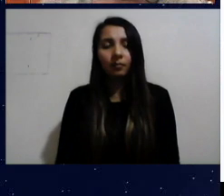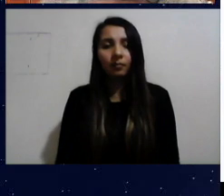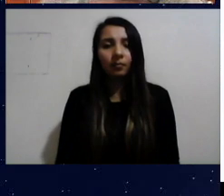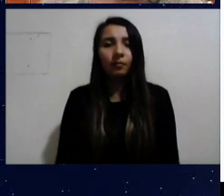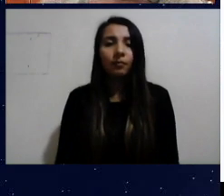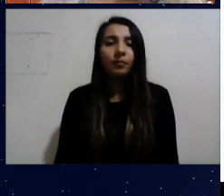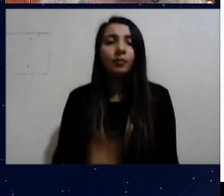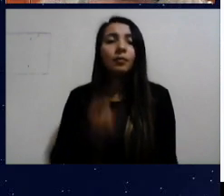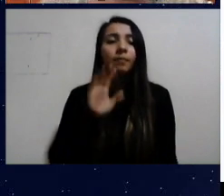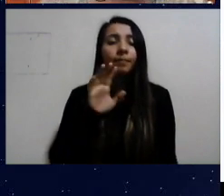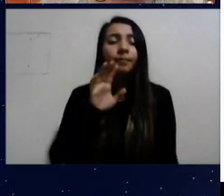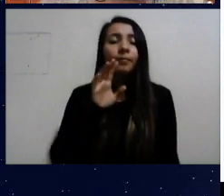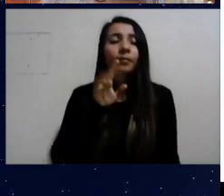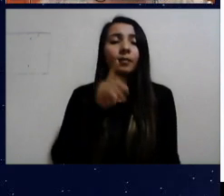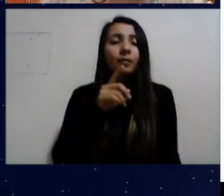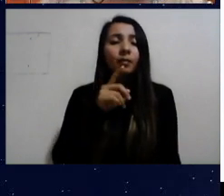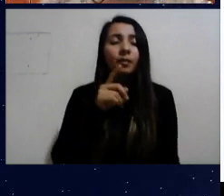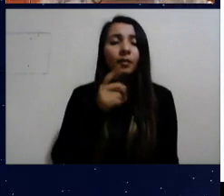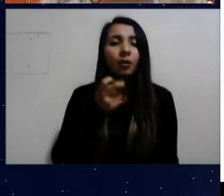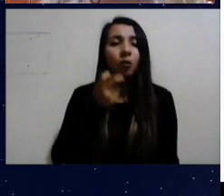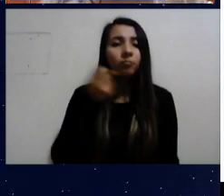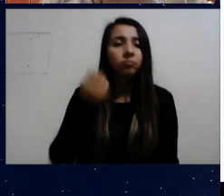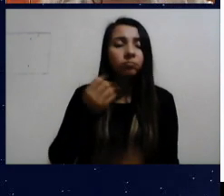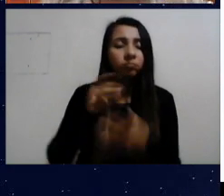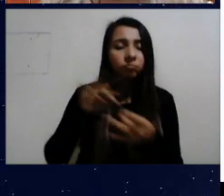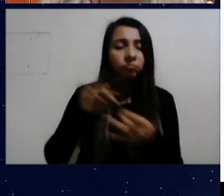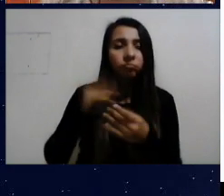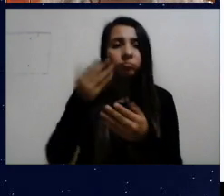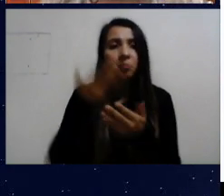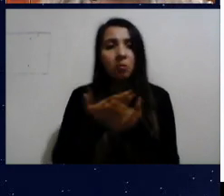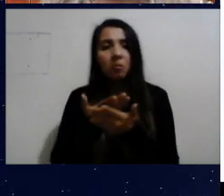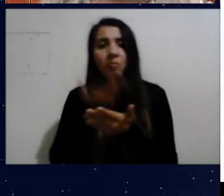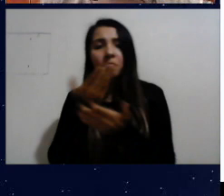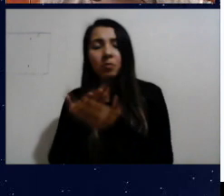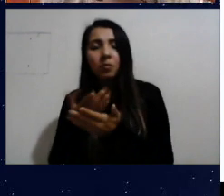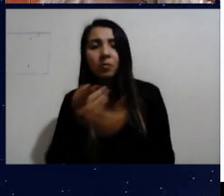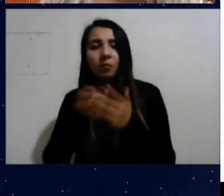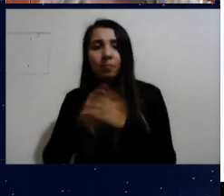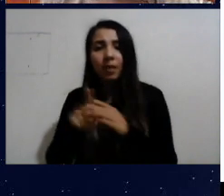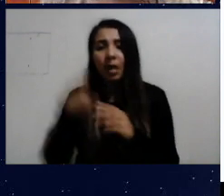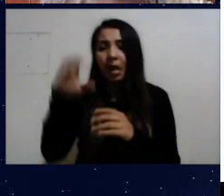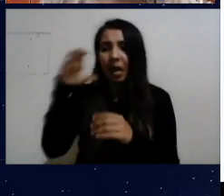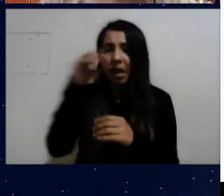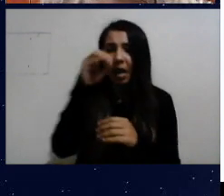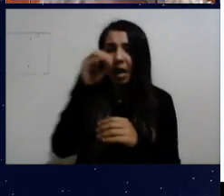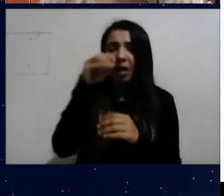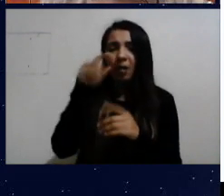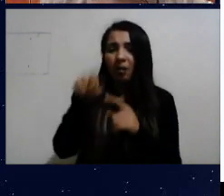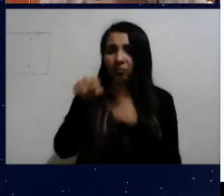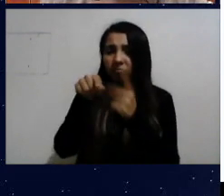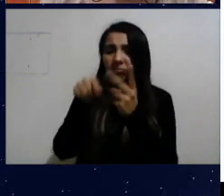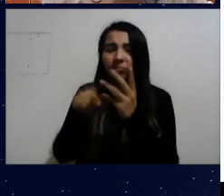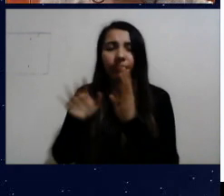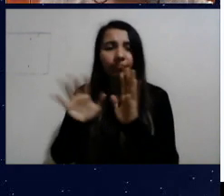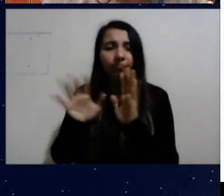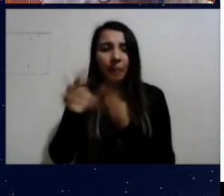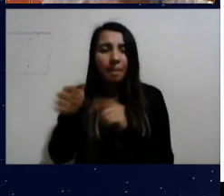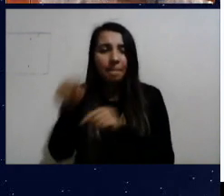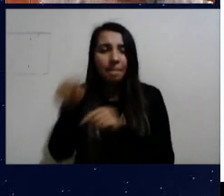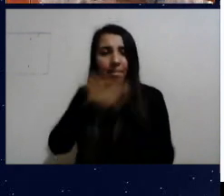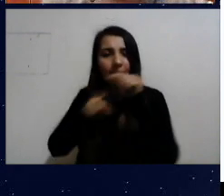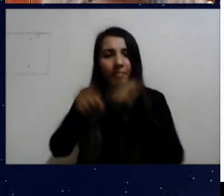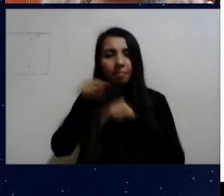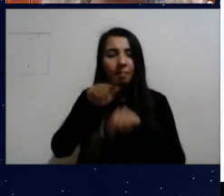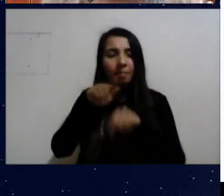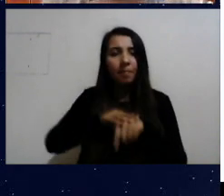Básicamente, lo que se empezó a plantear es, bueno, no pensemos en vida, no pensemos en esporas, no empecemos en microbios, empecemos por lo más